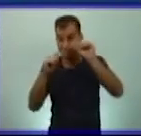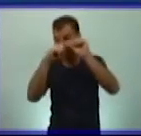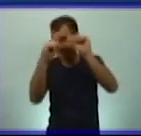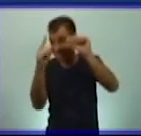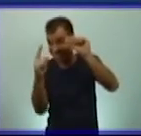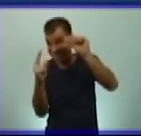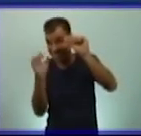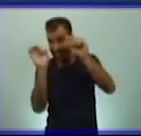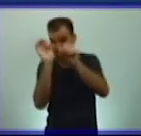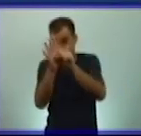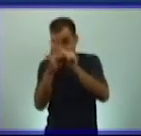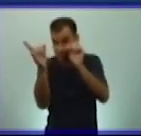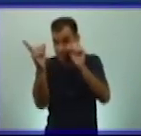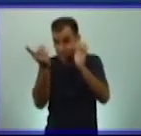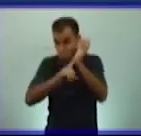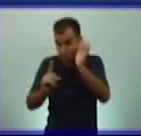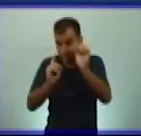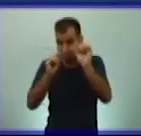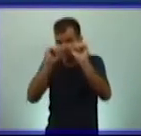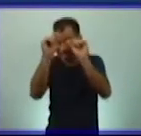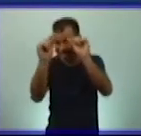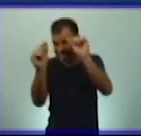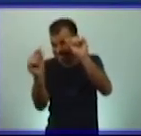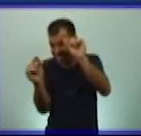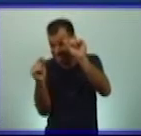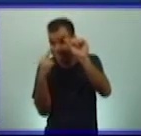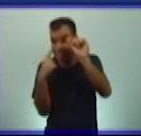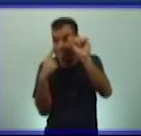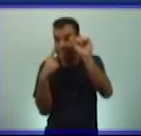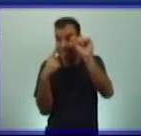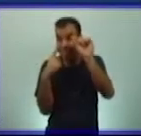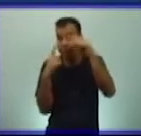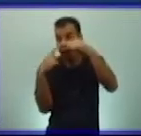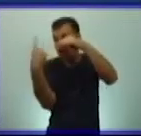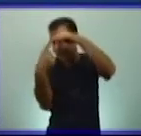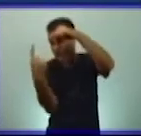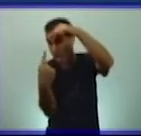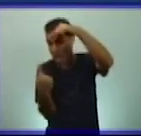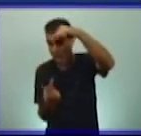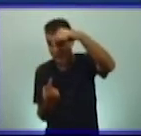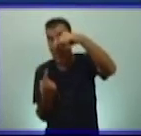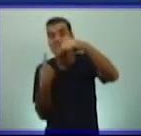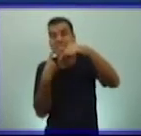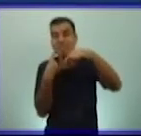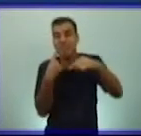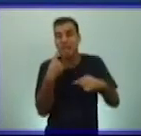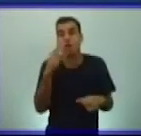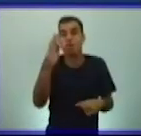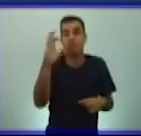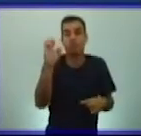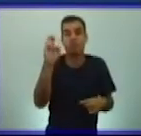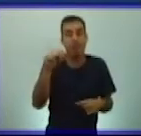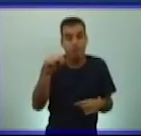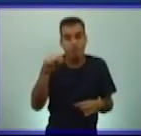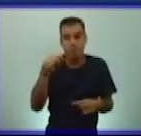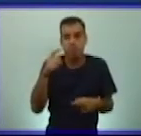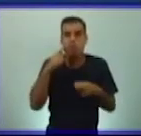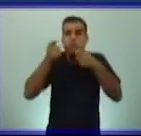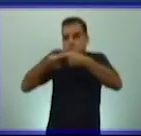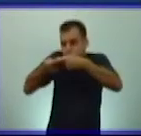movimiento, se comienza a manifestar en el enrollado una FEN autoinducida que